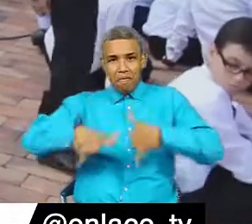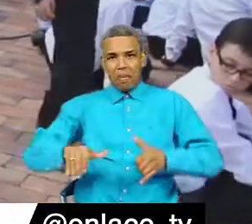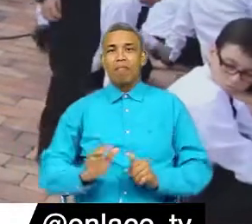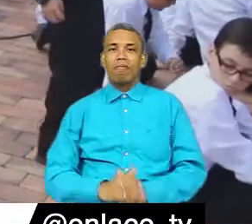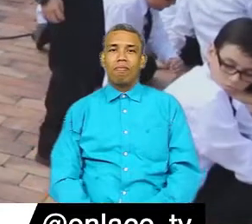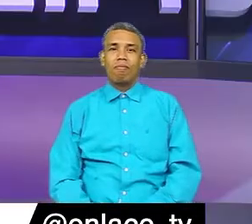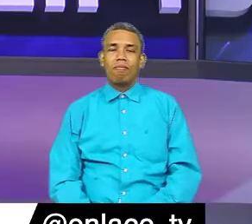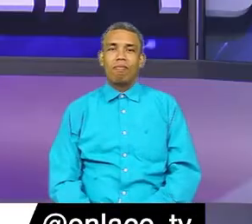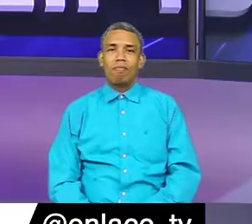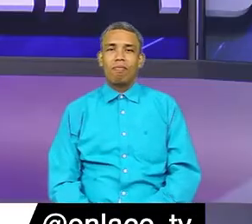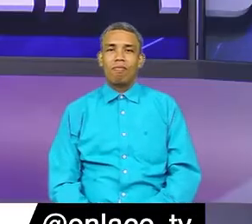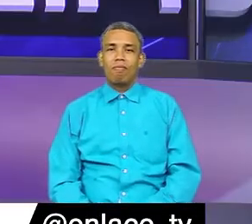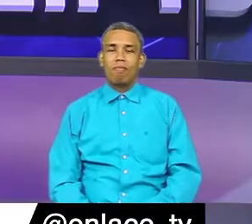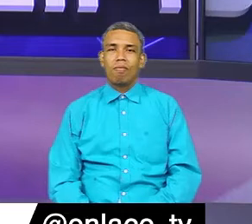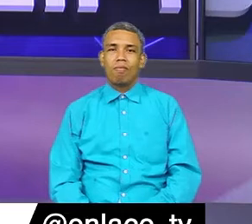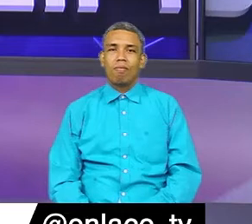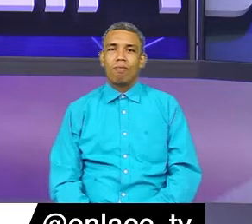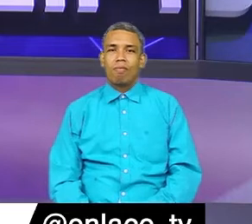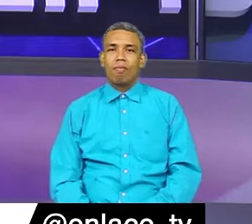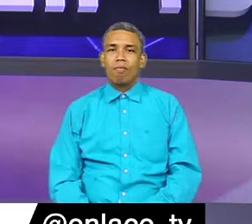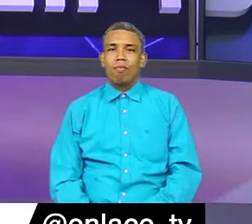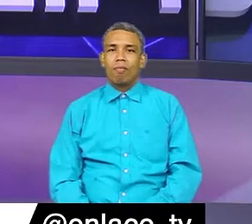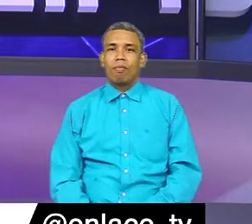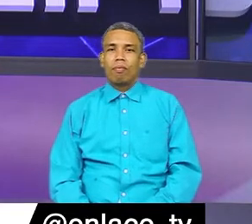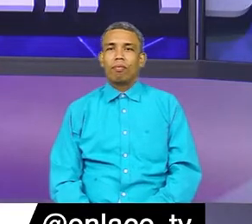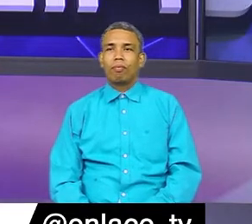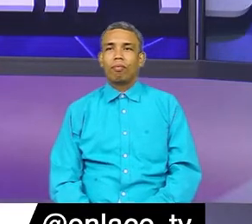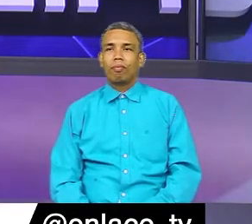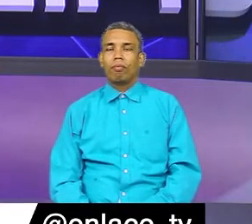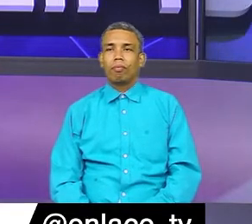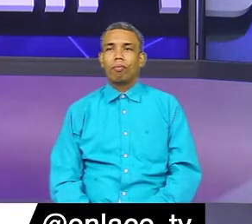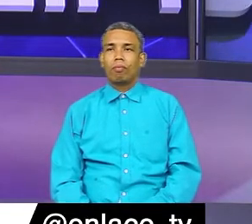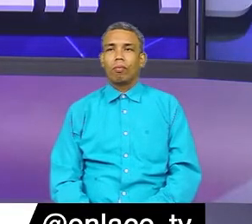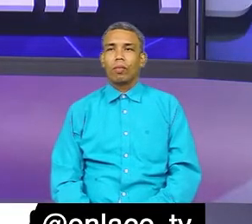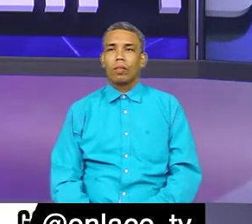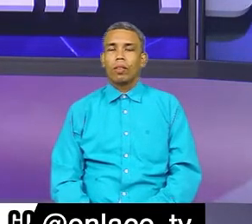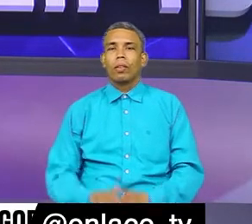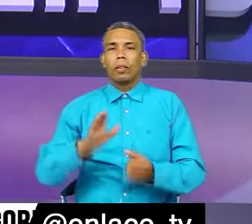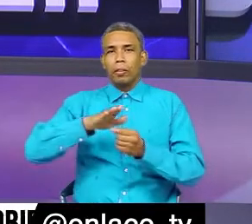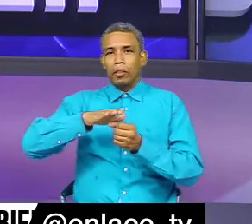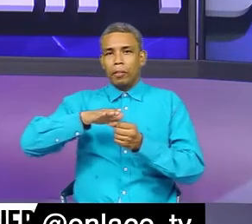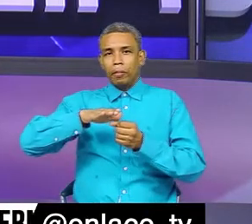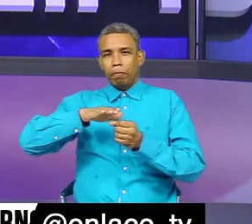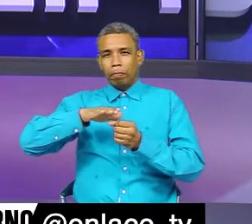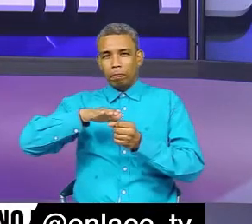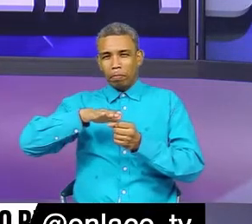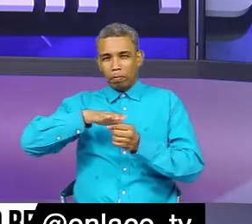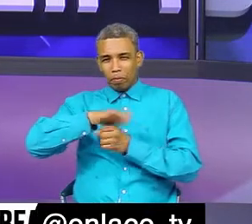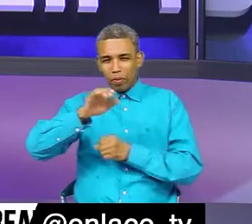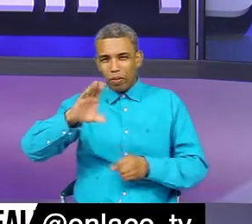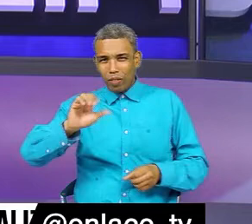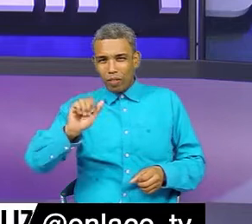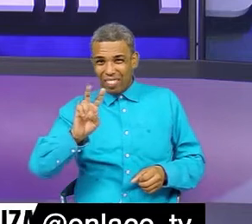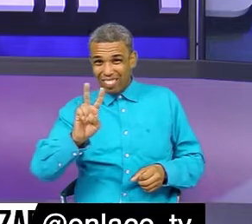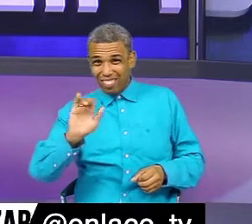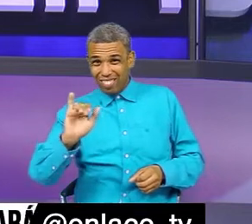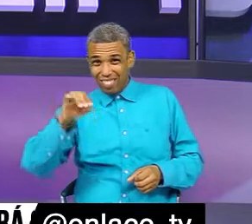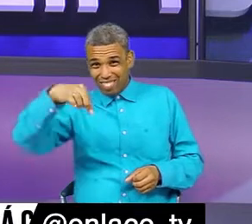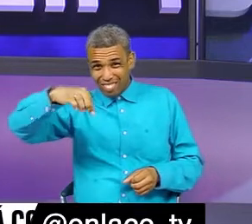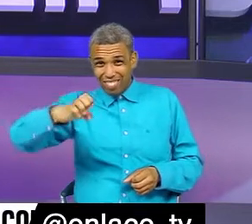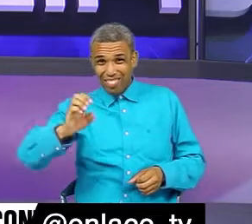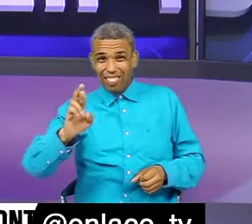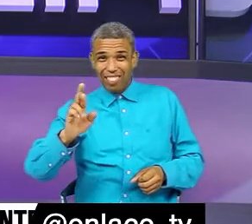actividades. En otra información, en la glorieta de Cavipetrol se registró en horas de la noche la conflagración de desechos orgánicos que